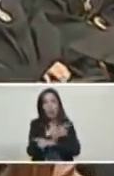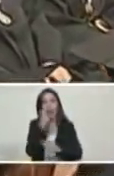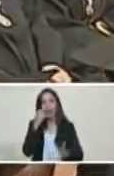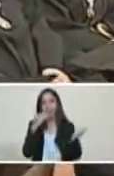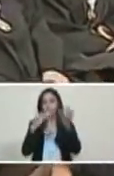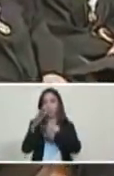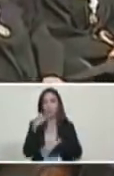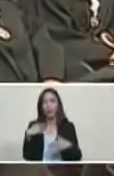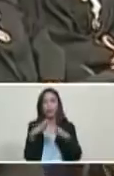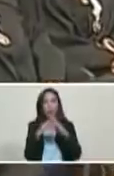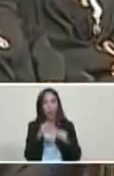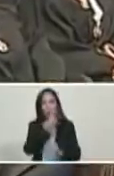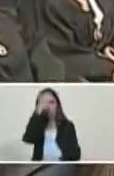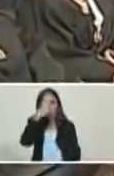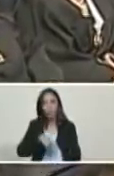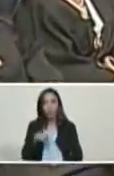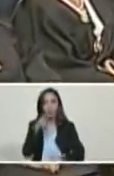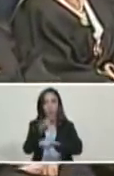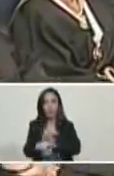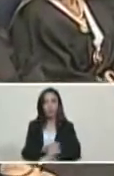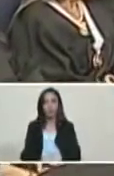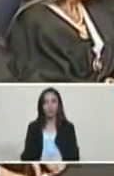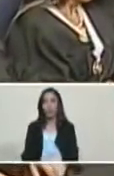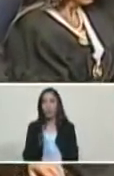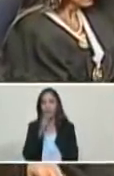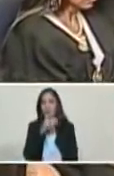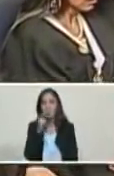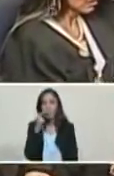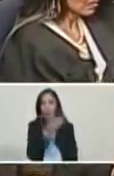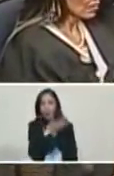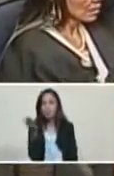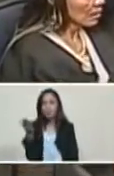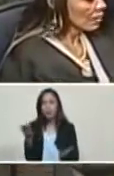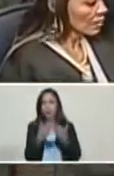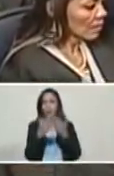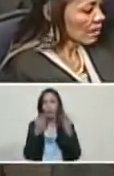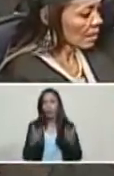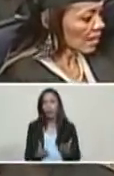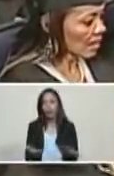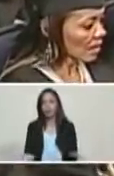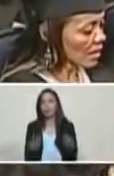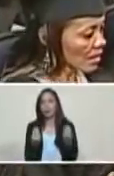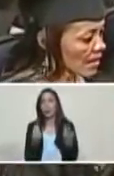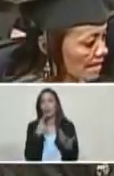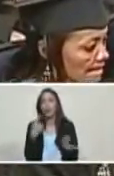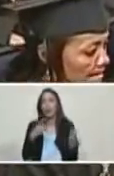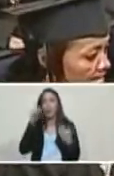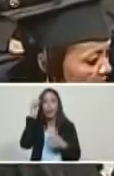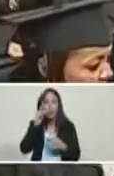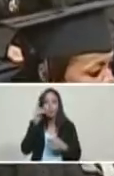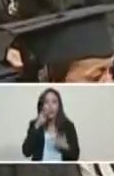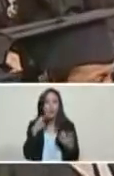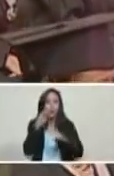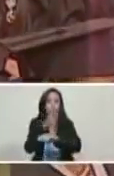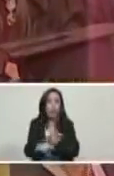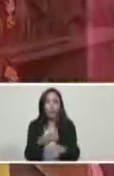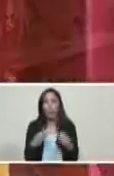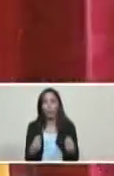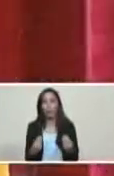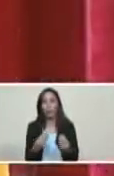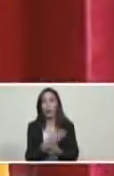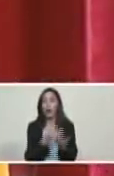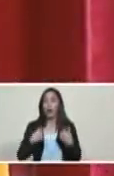este acto. Sin ellos, los docentes no existiríamos. Ante ellos,